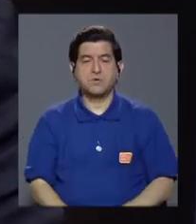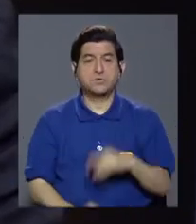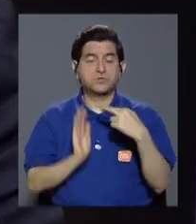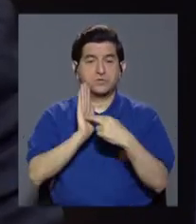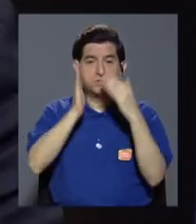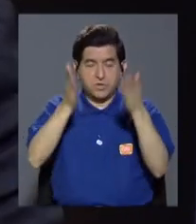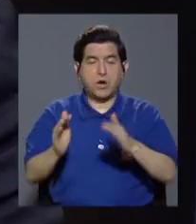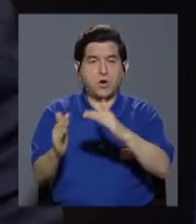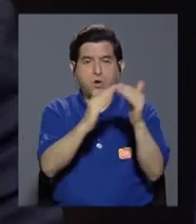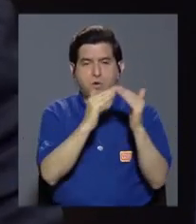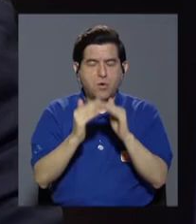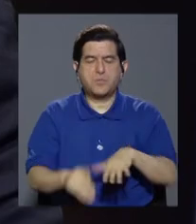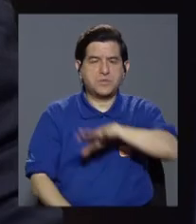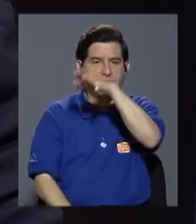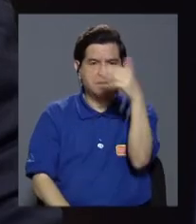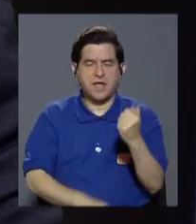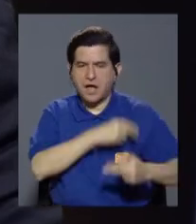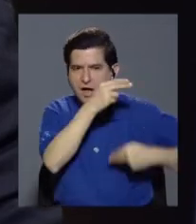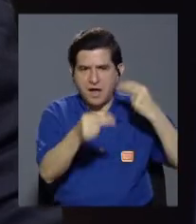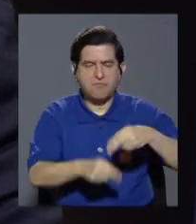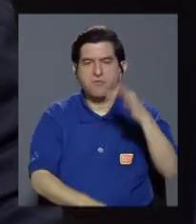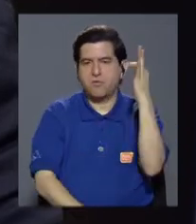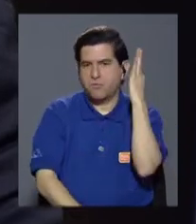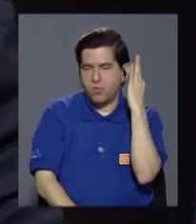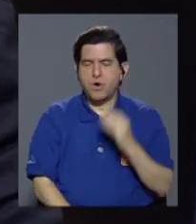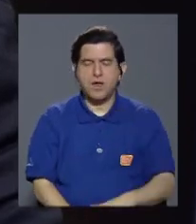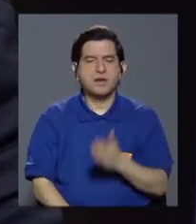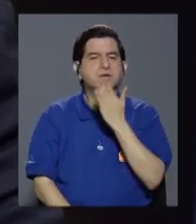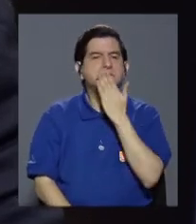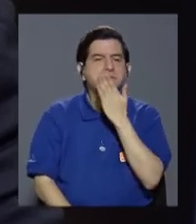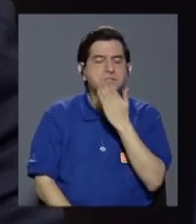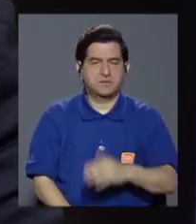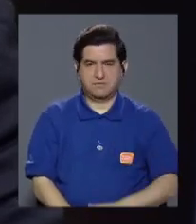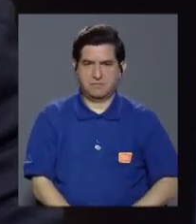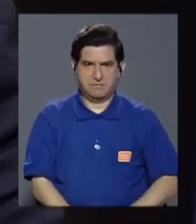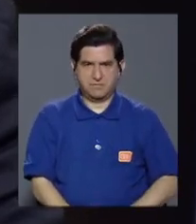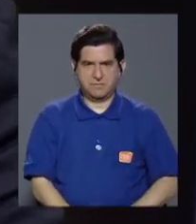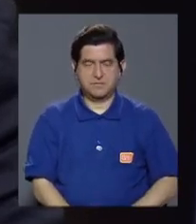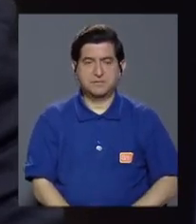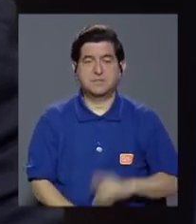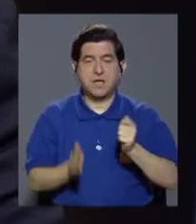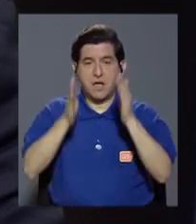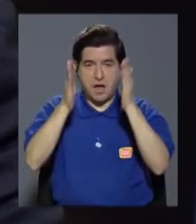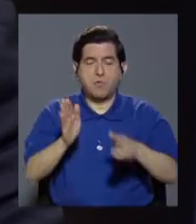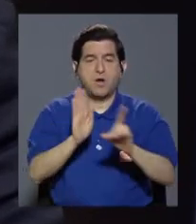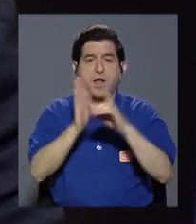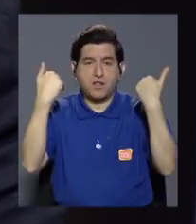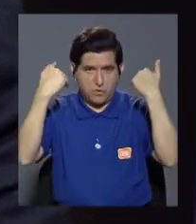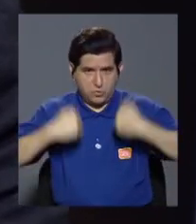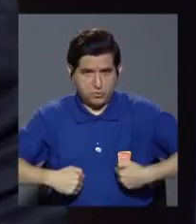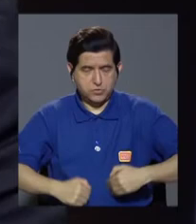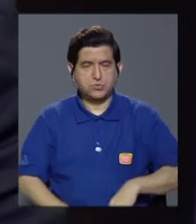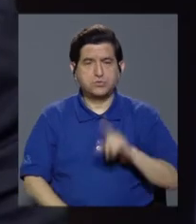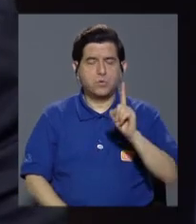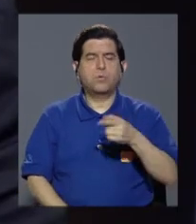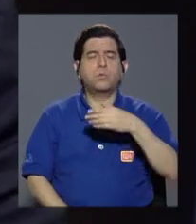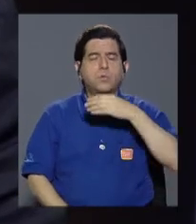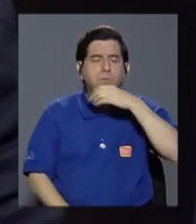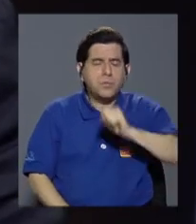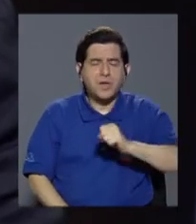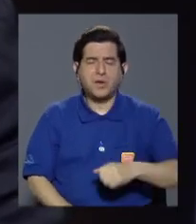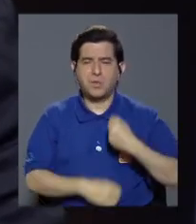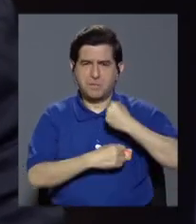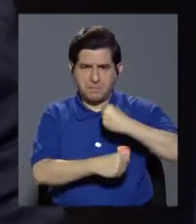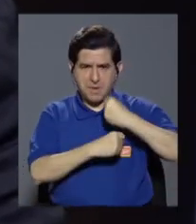representantes de comunidades afro y mujeres indígenas abogados de derechos humanos un antiguo militar